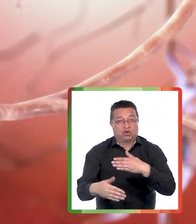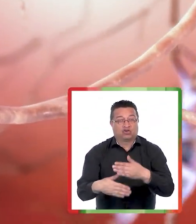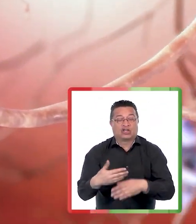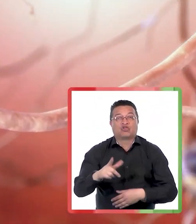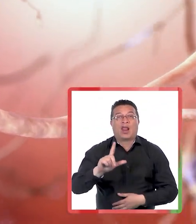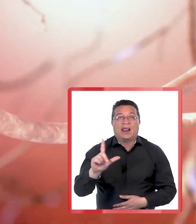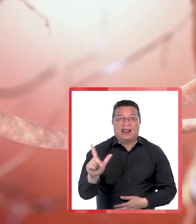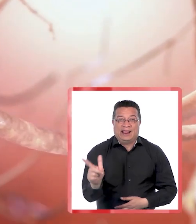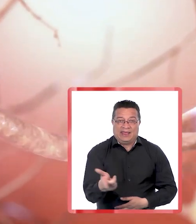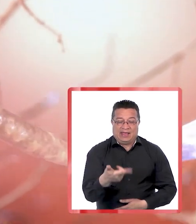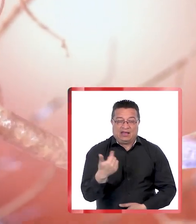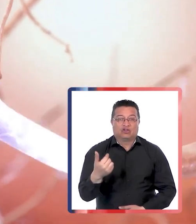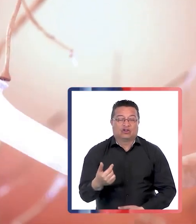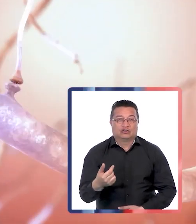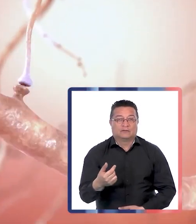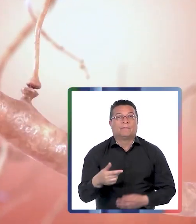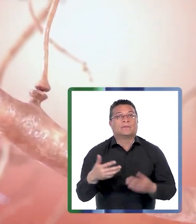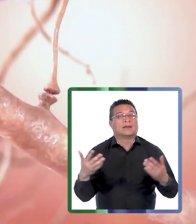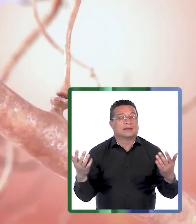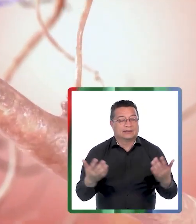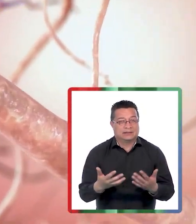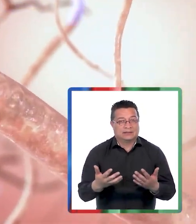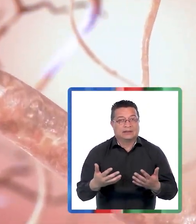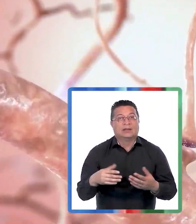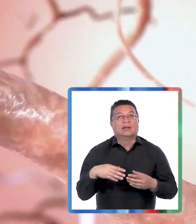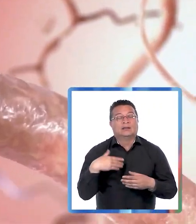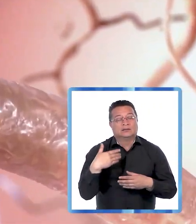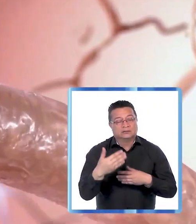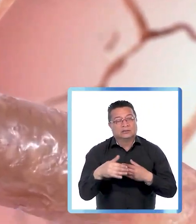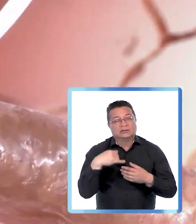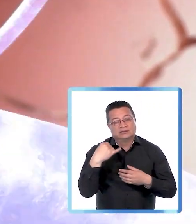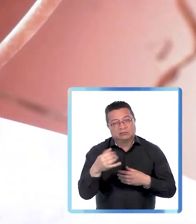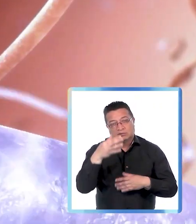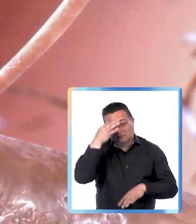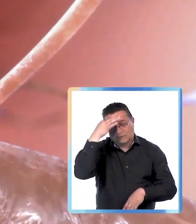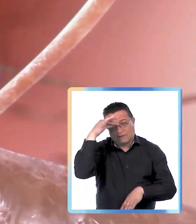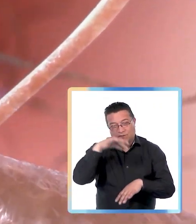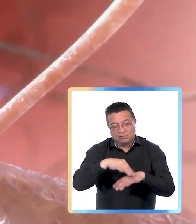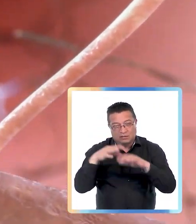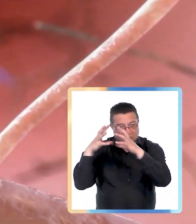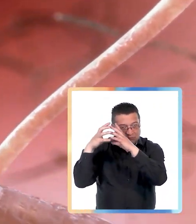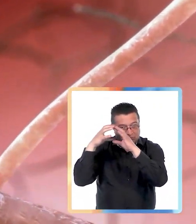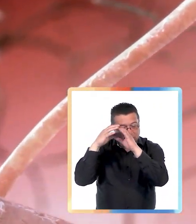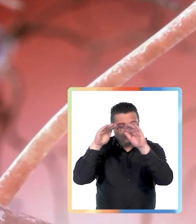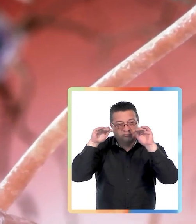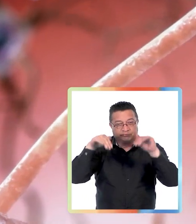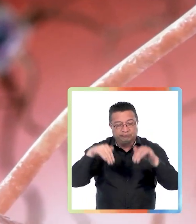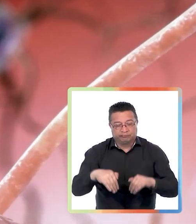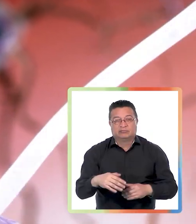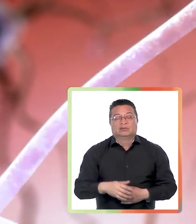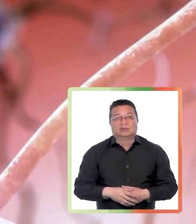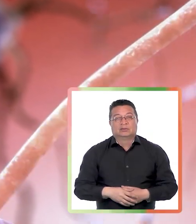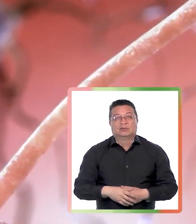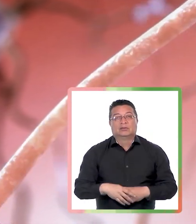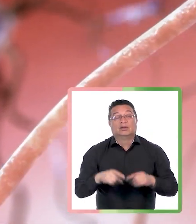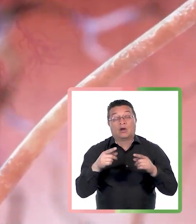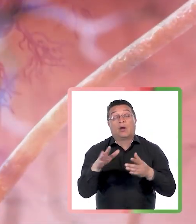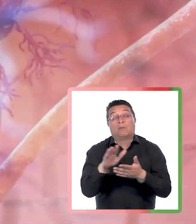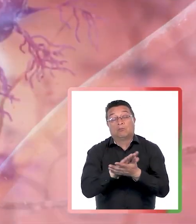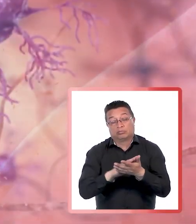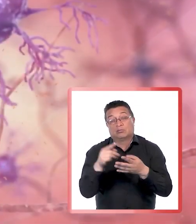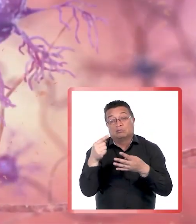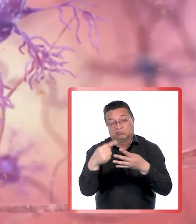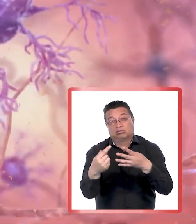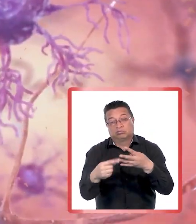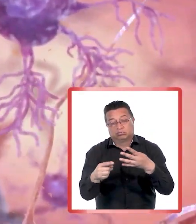un proceso muy lento, ¿no? Que se va, como ocurre en casi todas las enfermedades neurodegenerativas, ¿no? En la enfermedad de